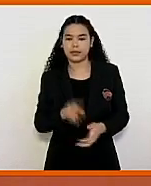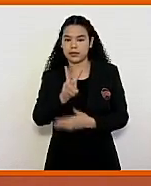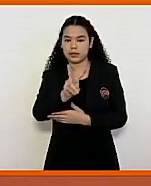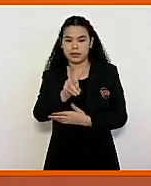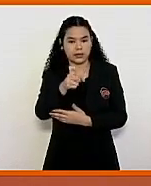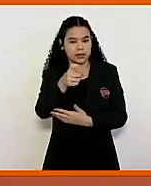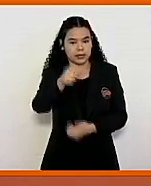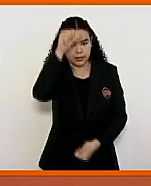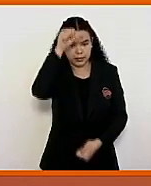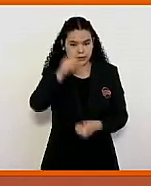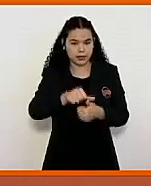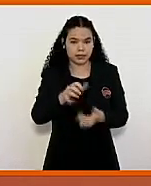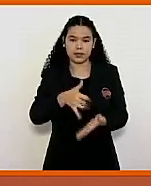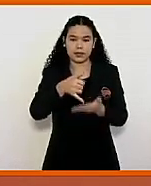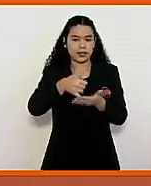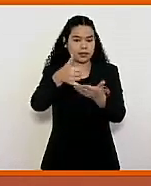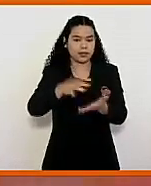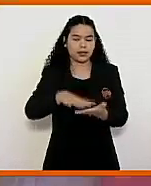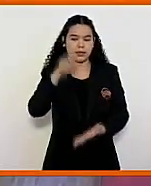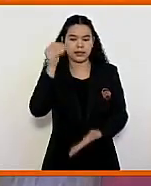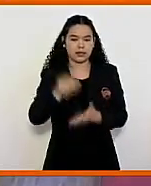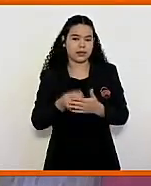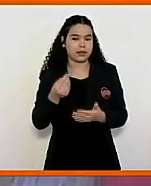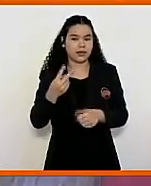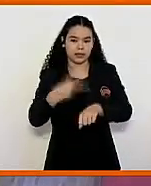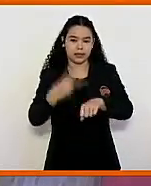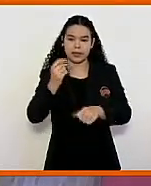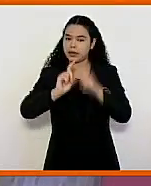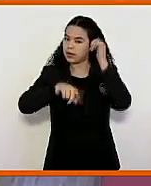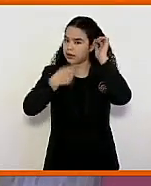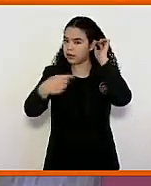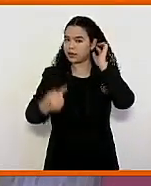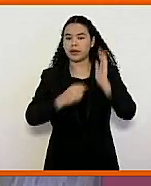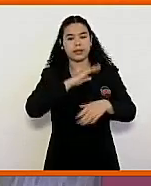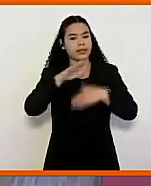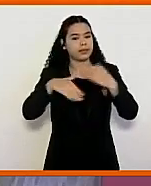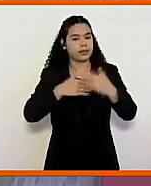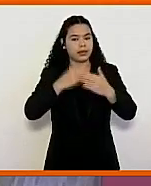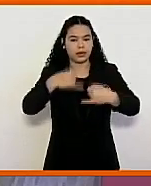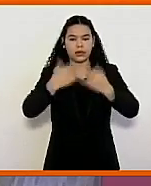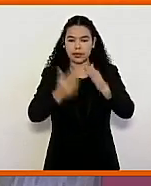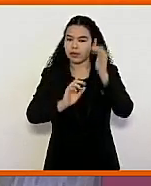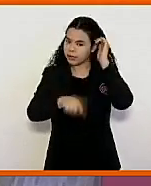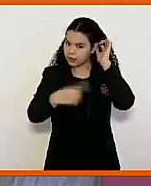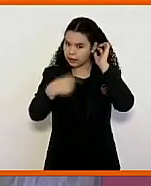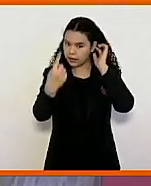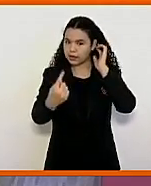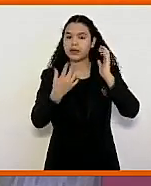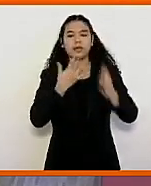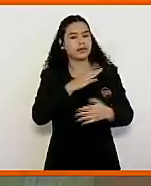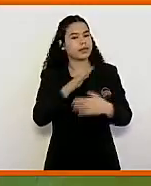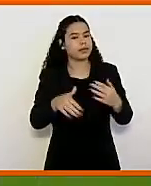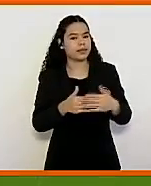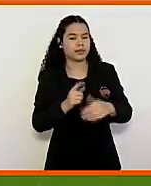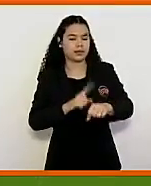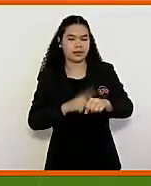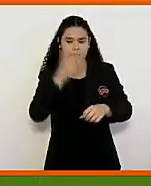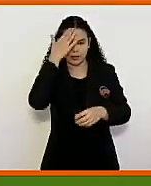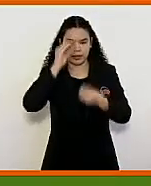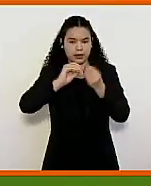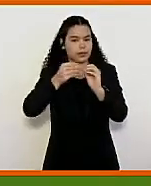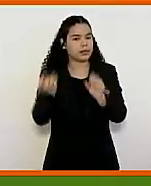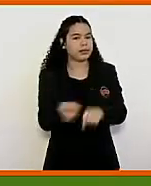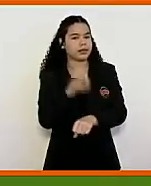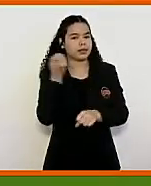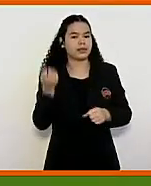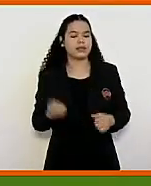2X. Recuerda, tu premio se multiplica por 2 en diaria, pero si sos jugador para más 1, te deseo muchísima suerte, porque el número